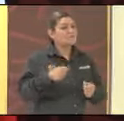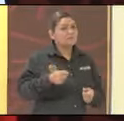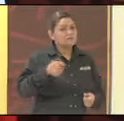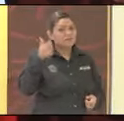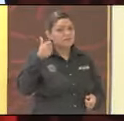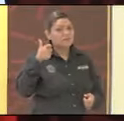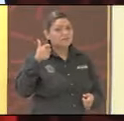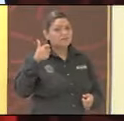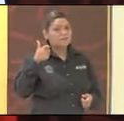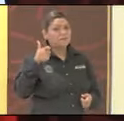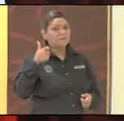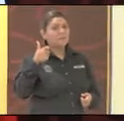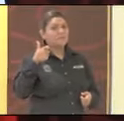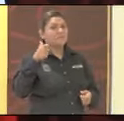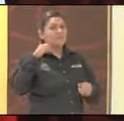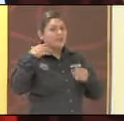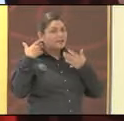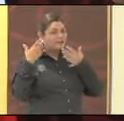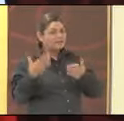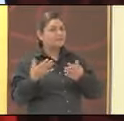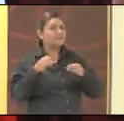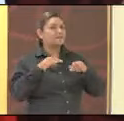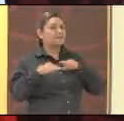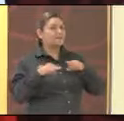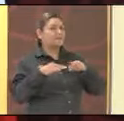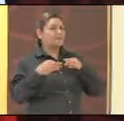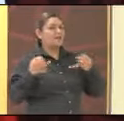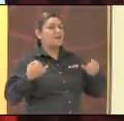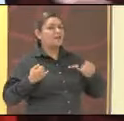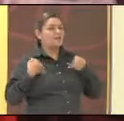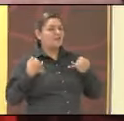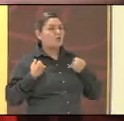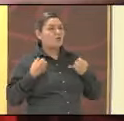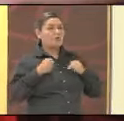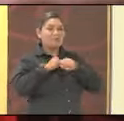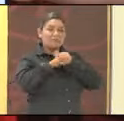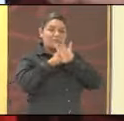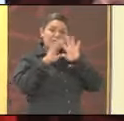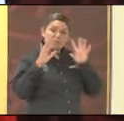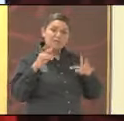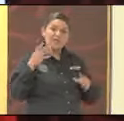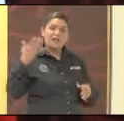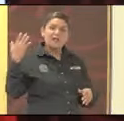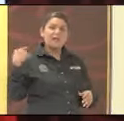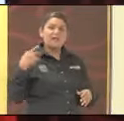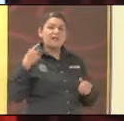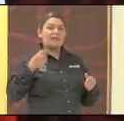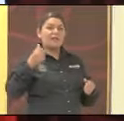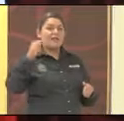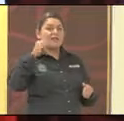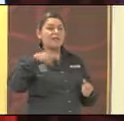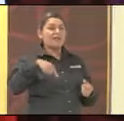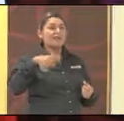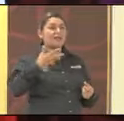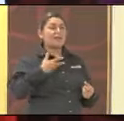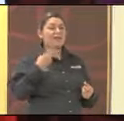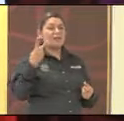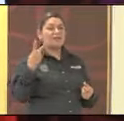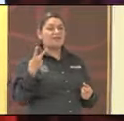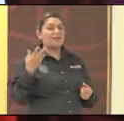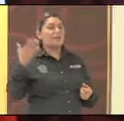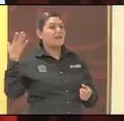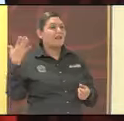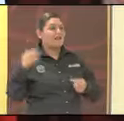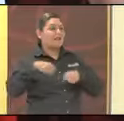esto. Contrátenlos, denle la oportunidad. Son jóvenes brillantes. Miren, aquí tuvimos dos jóvenes brillantes que estuvieron en Quito la